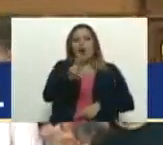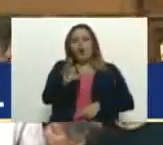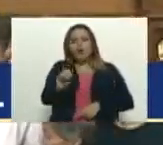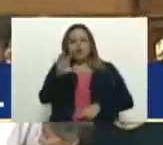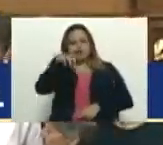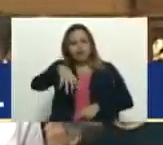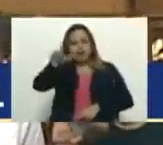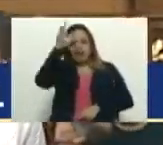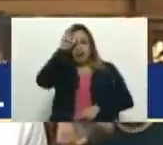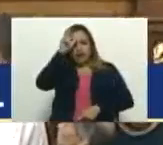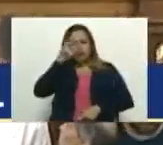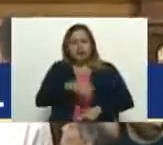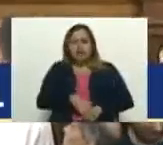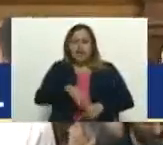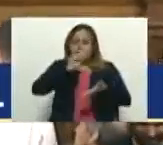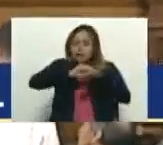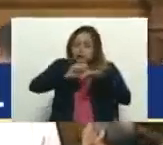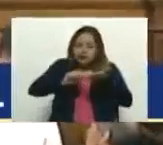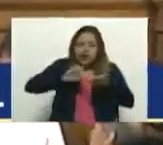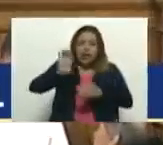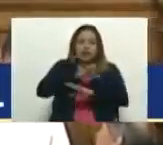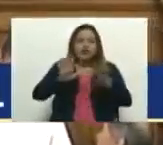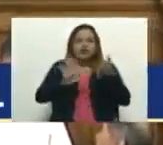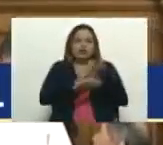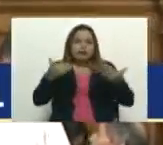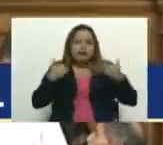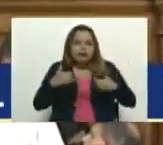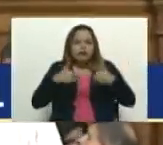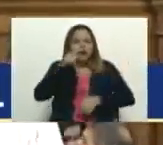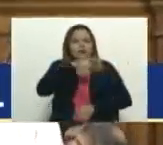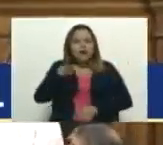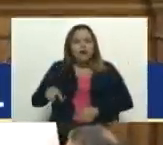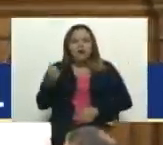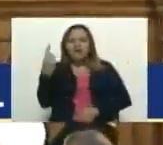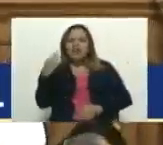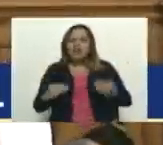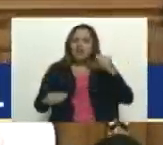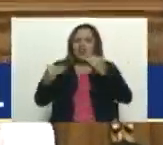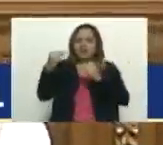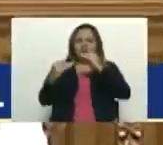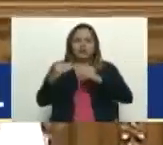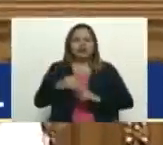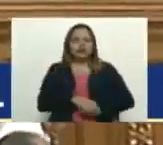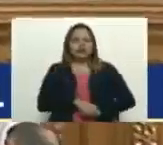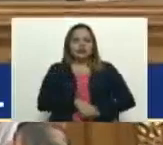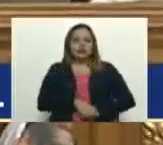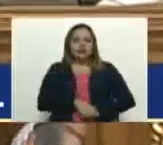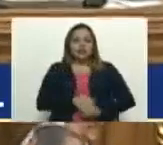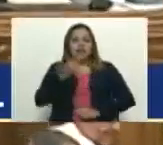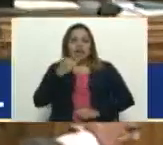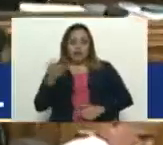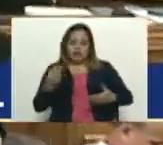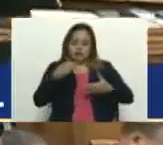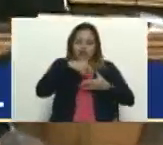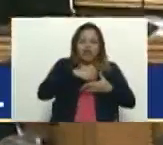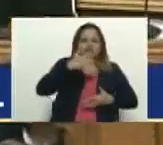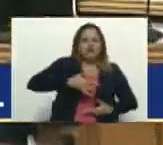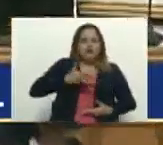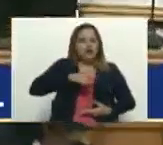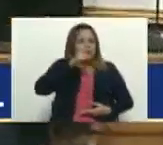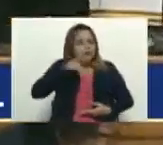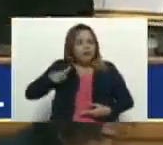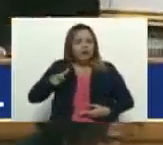el sufrimiento del desgastado pueblo por la pobreza y la desigualdad, por lo que rápidamente caló en el sentir de la gente y